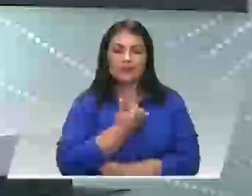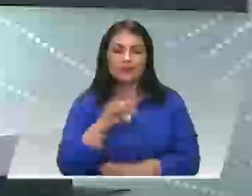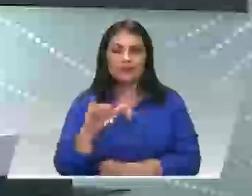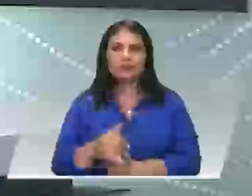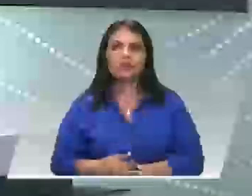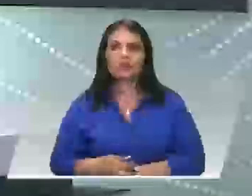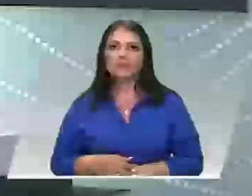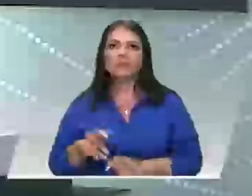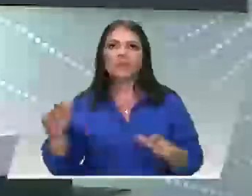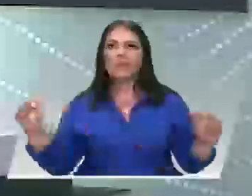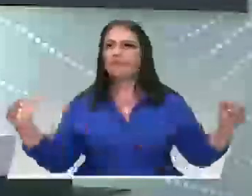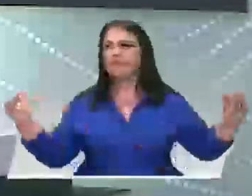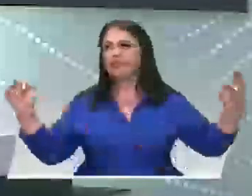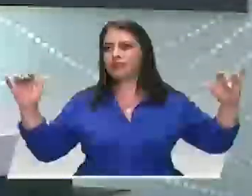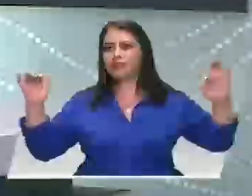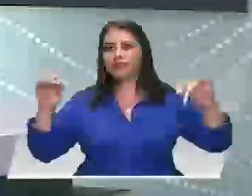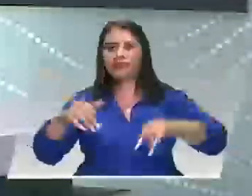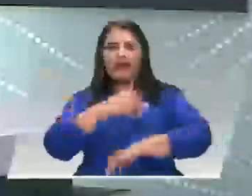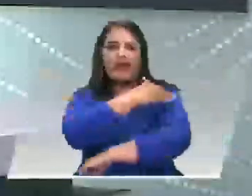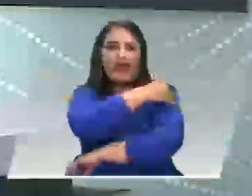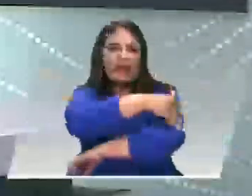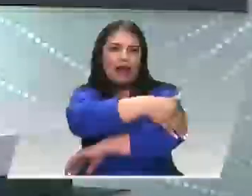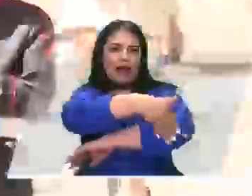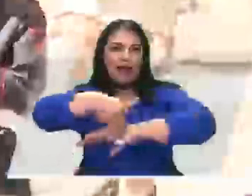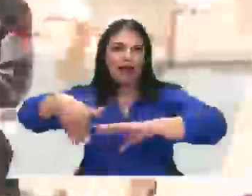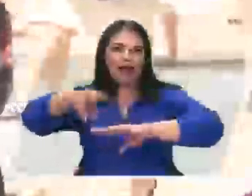70 para ver el desfile de los uniformados.